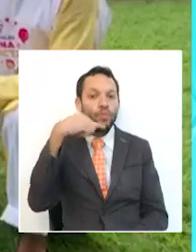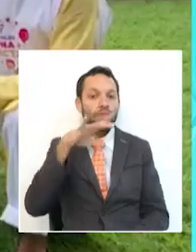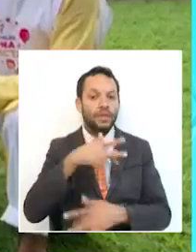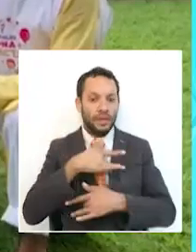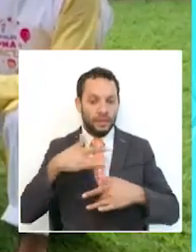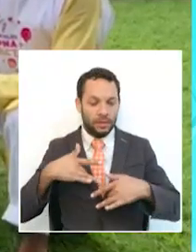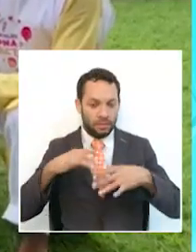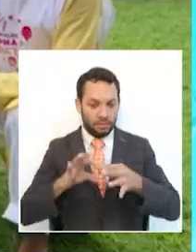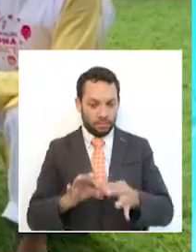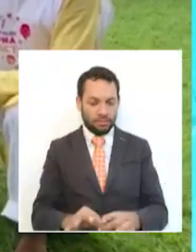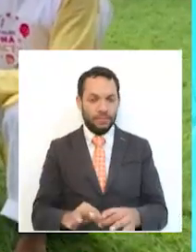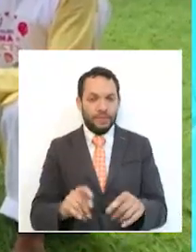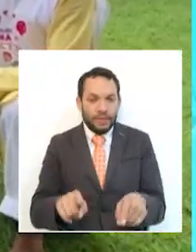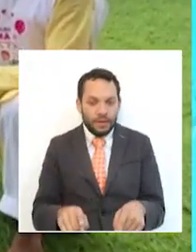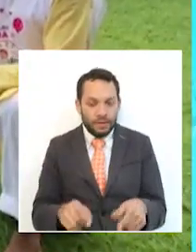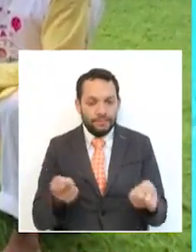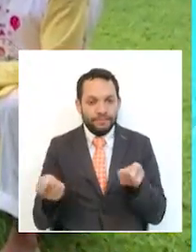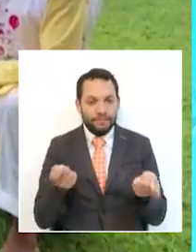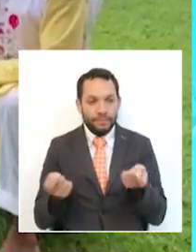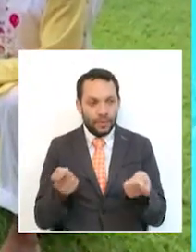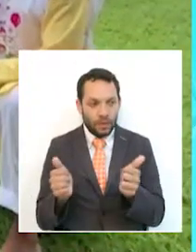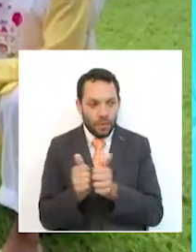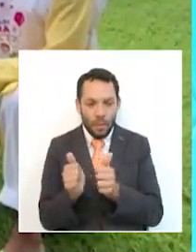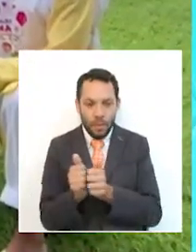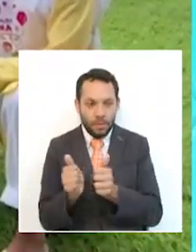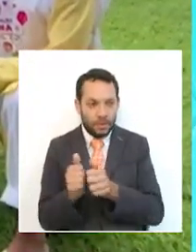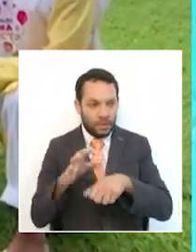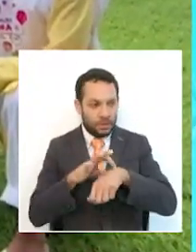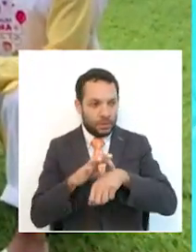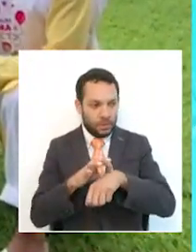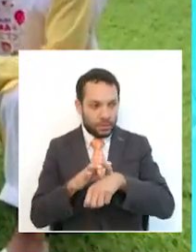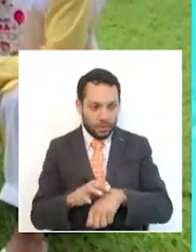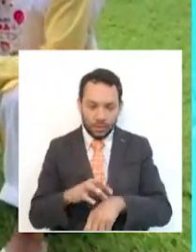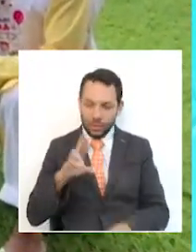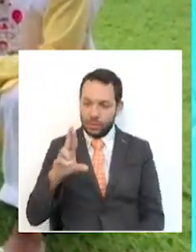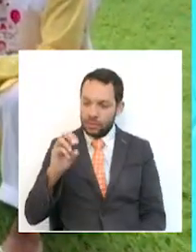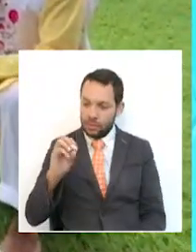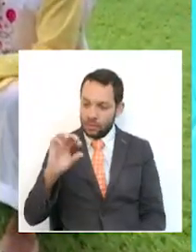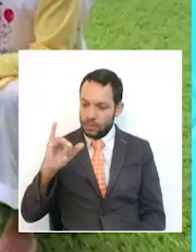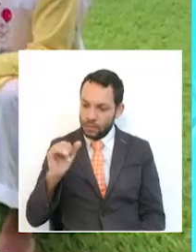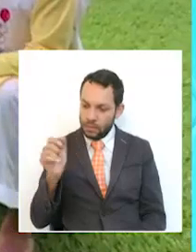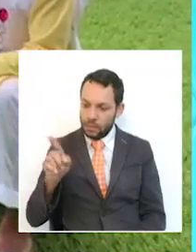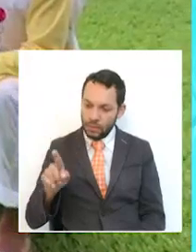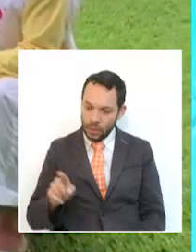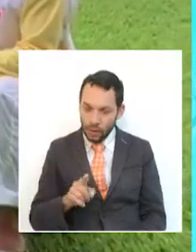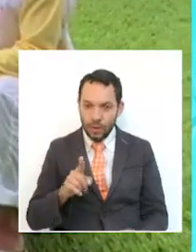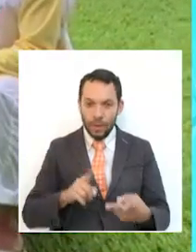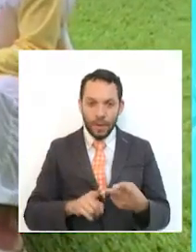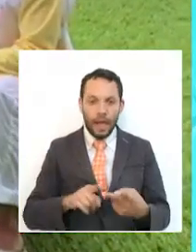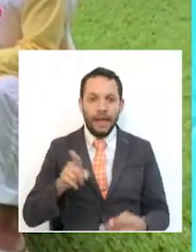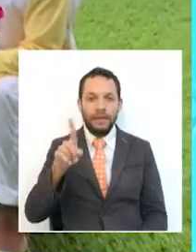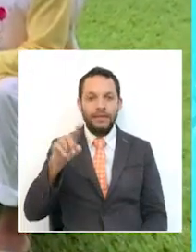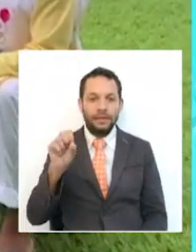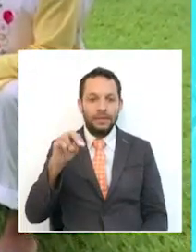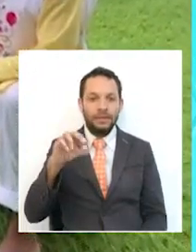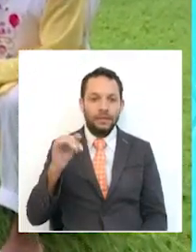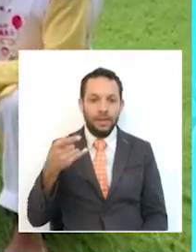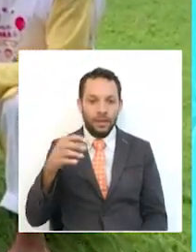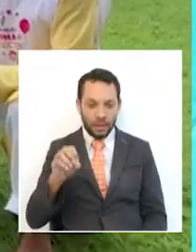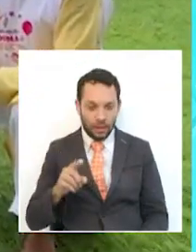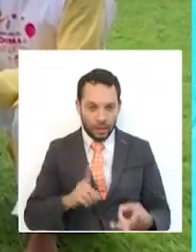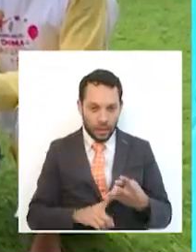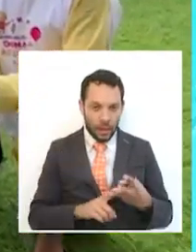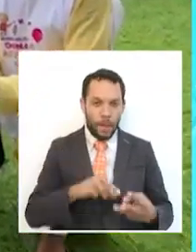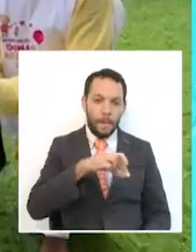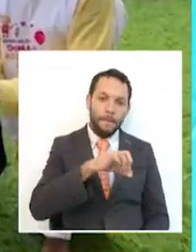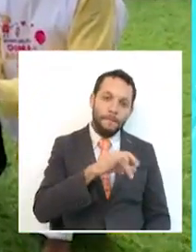continuación de un día para tu salud con el doctor porque felices rojas con santiago con todos los guardianes de la vida y re afecto